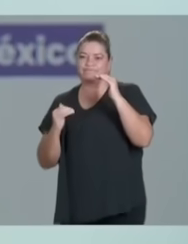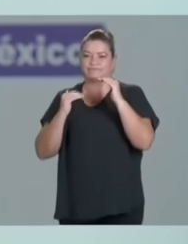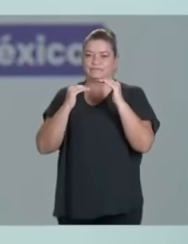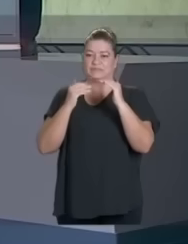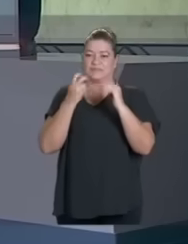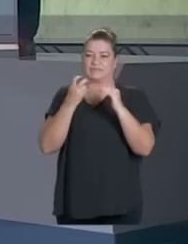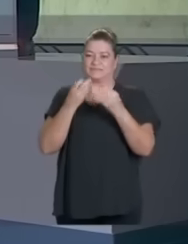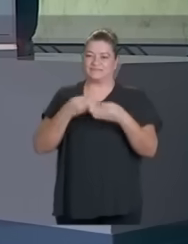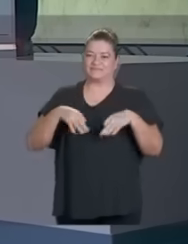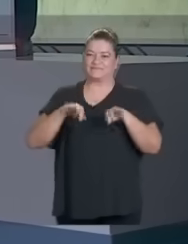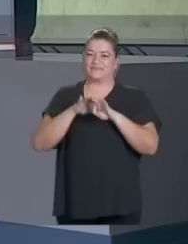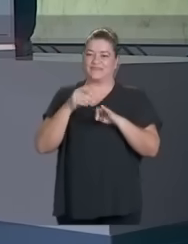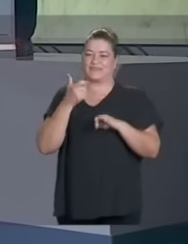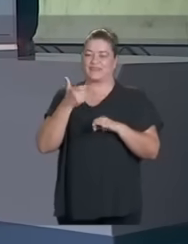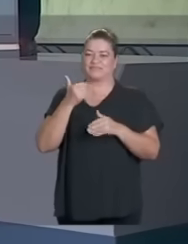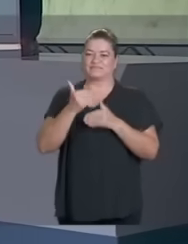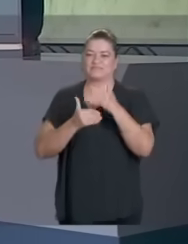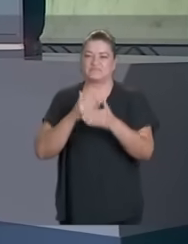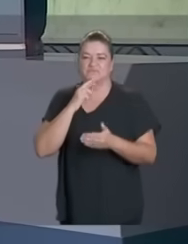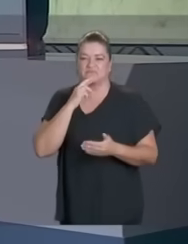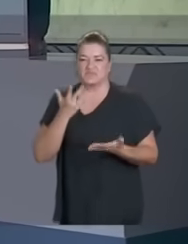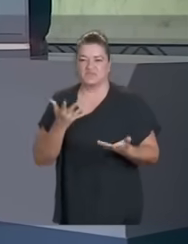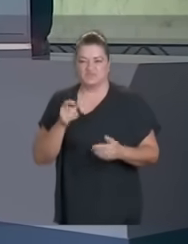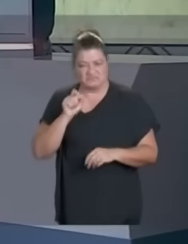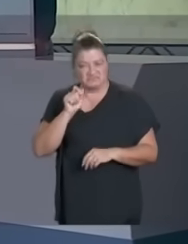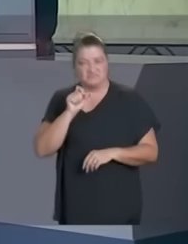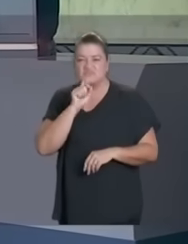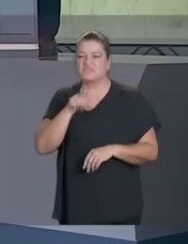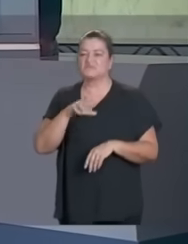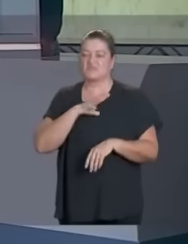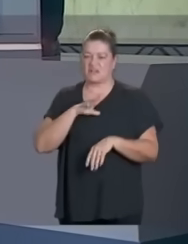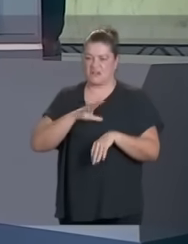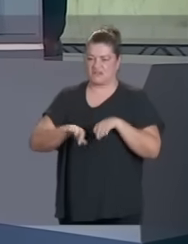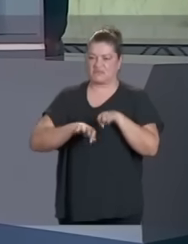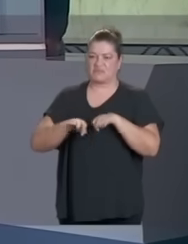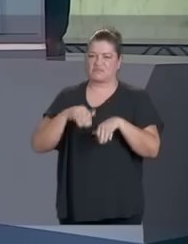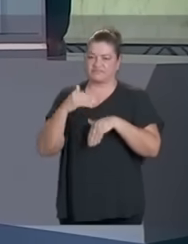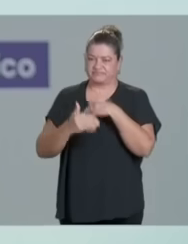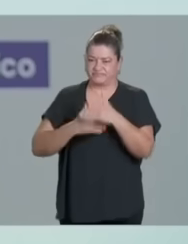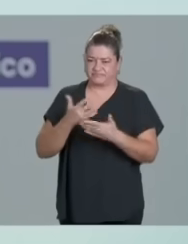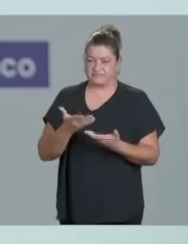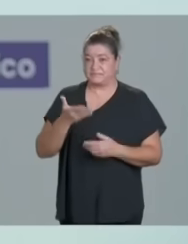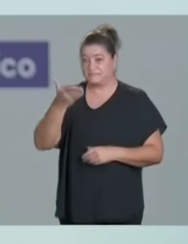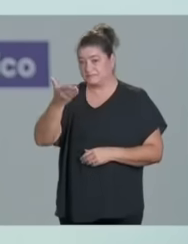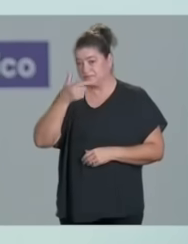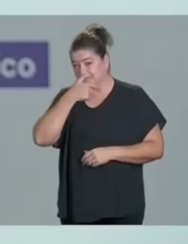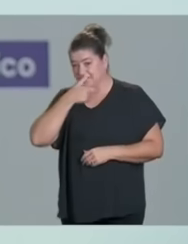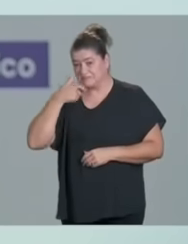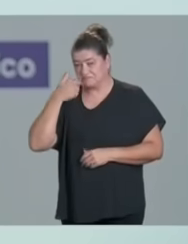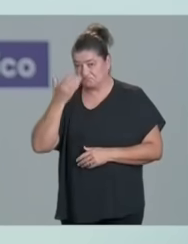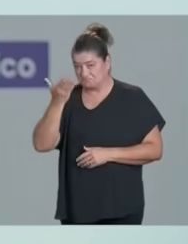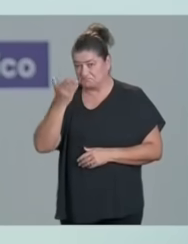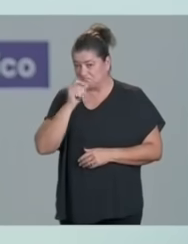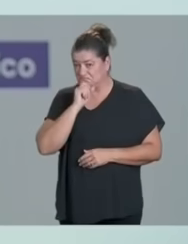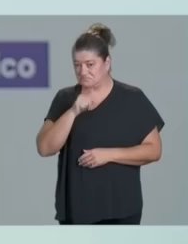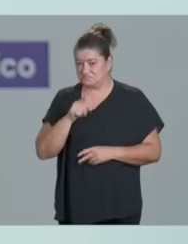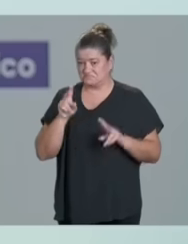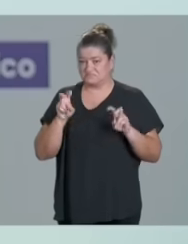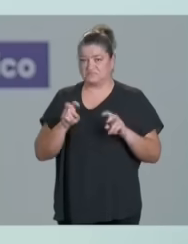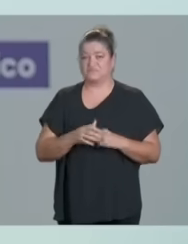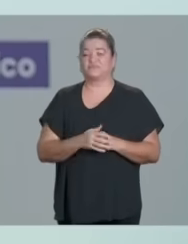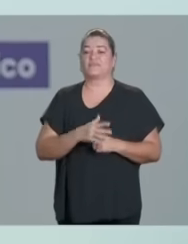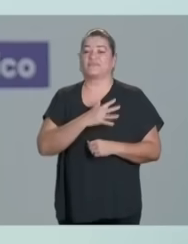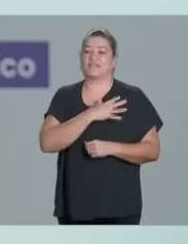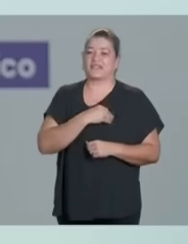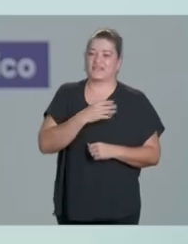económico y empleo. Candidato Maínez, planteamiento del tema, por favor. Sí, mi hijo lleva tantos años con esta realidad